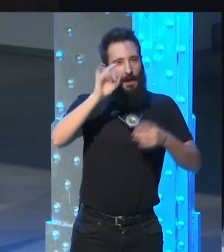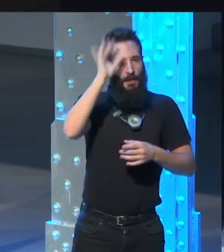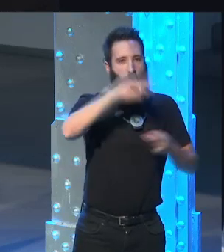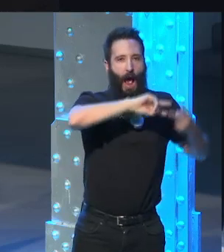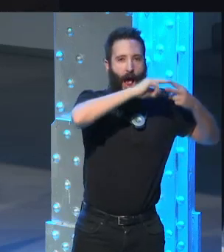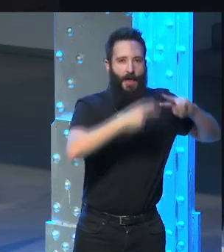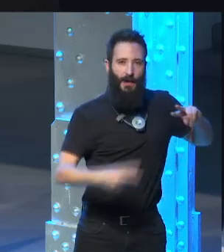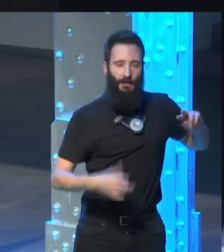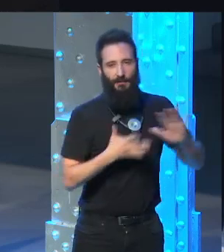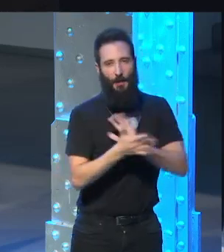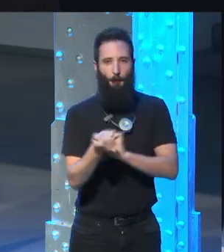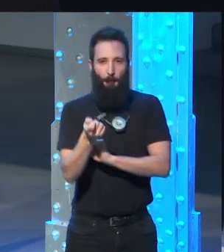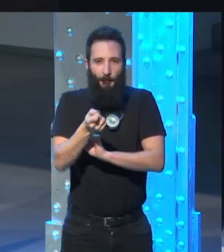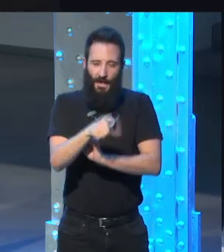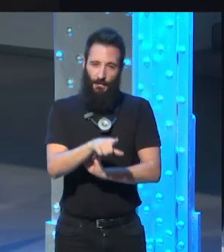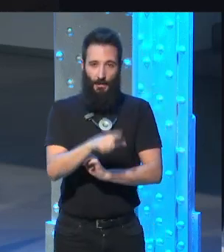algo similar.